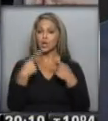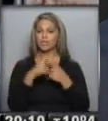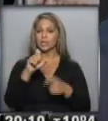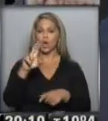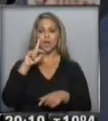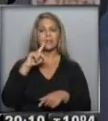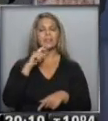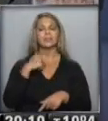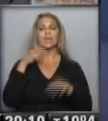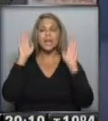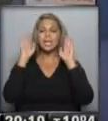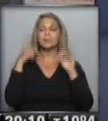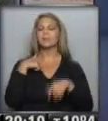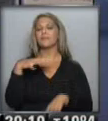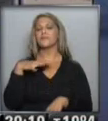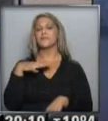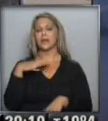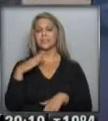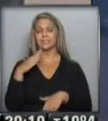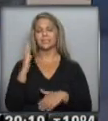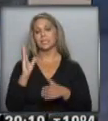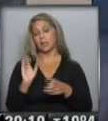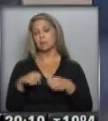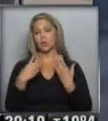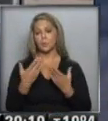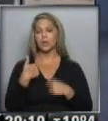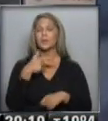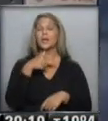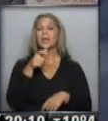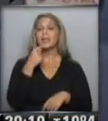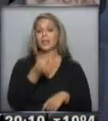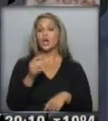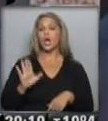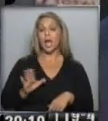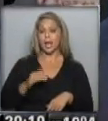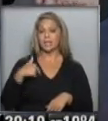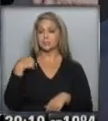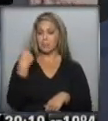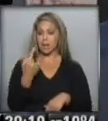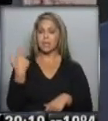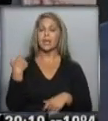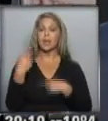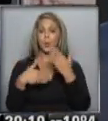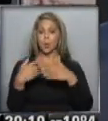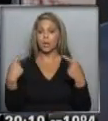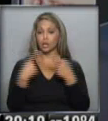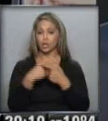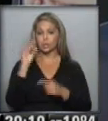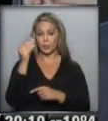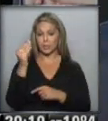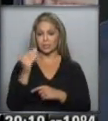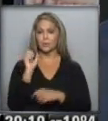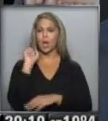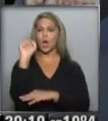se encuentra recuperado físicamente, pero manifestó su deseo de jugar mañana ante los brasileños por la Copa